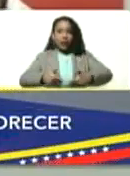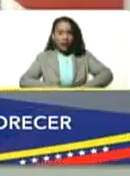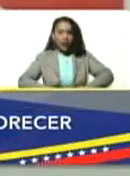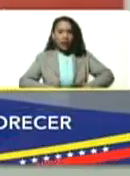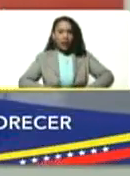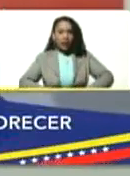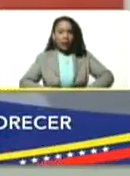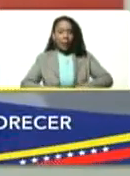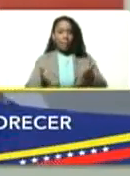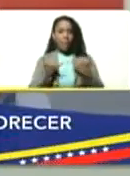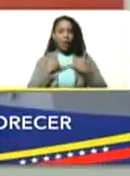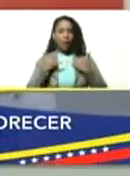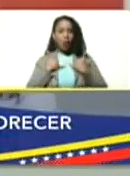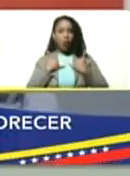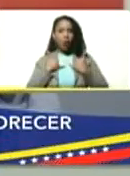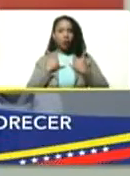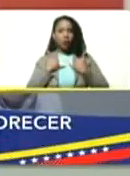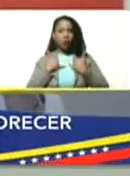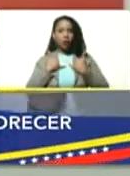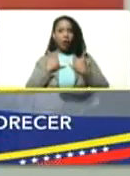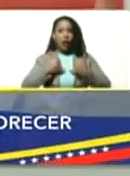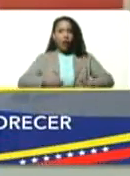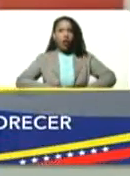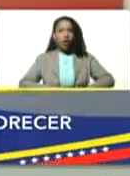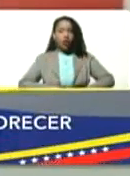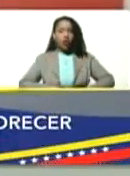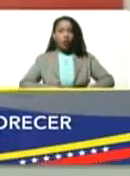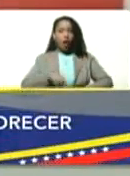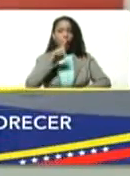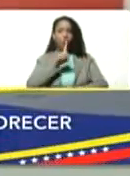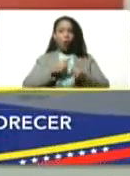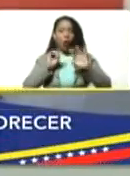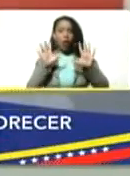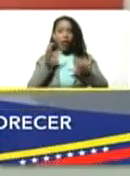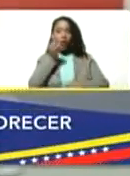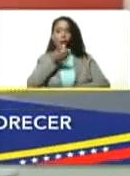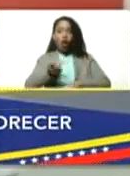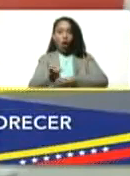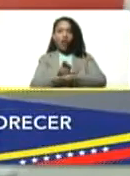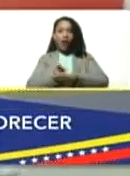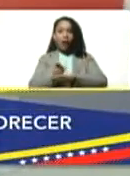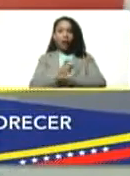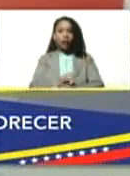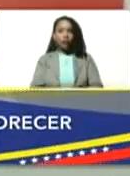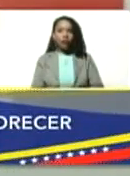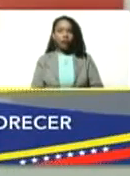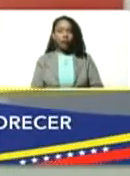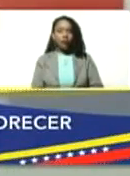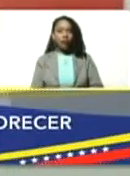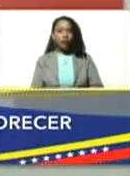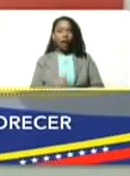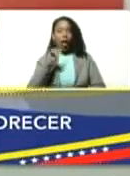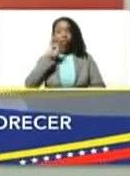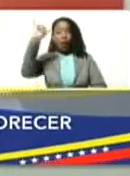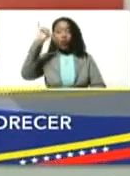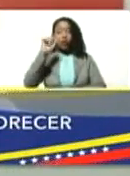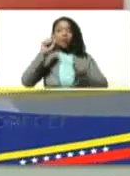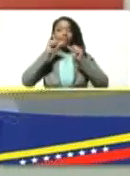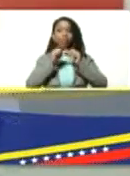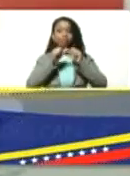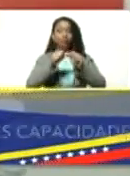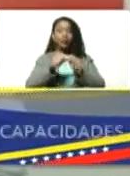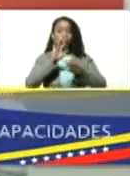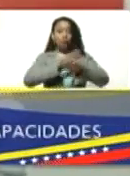la autoexigencia. Con el 1x10 del buen gobierno, las denuncias permanentes,